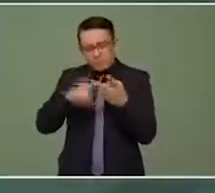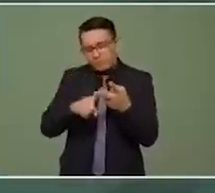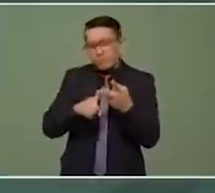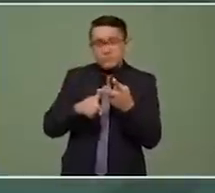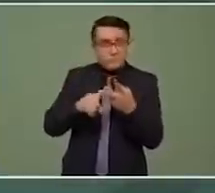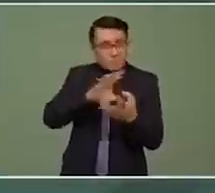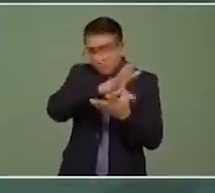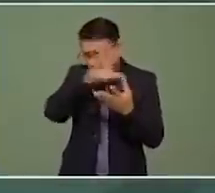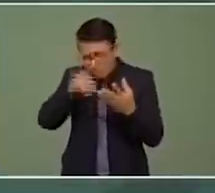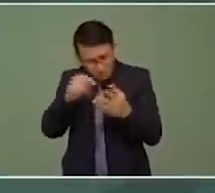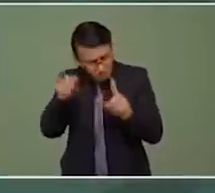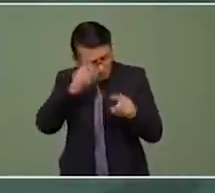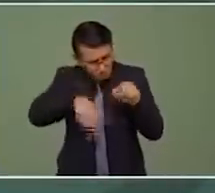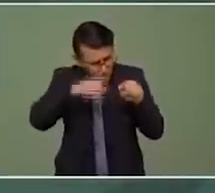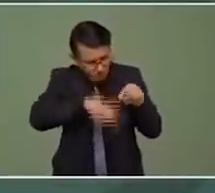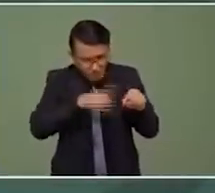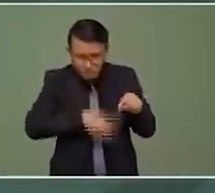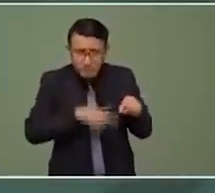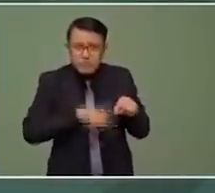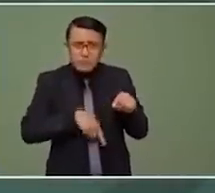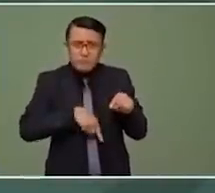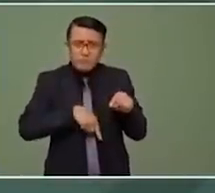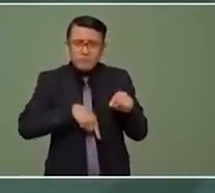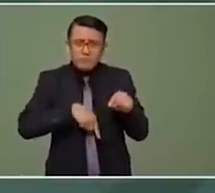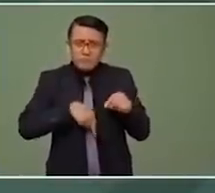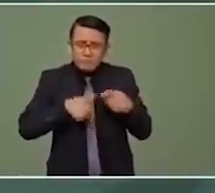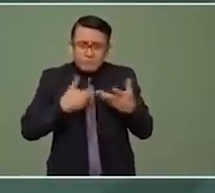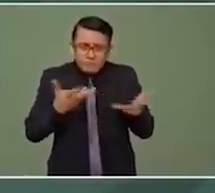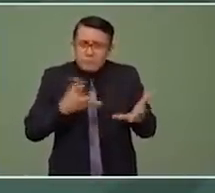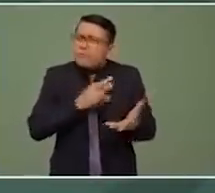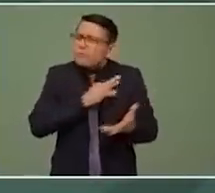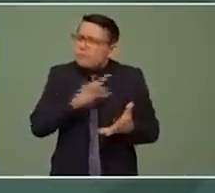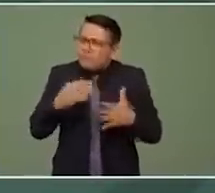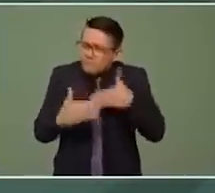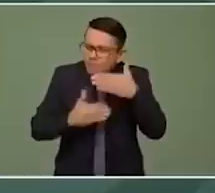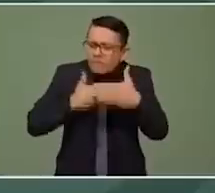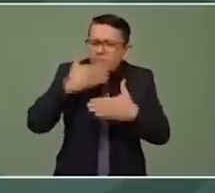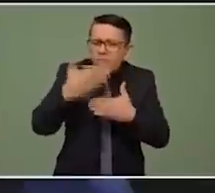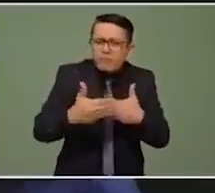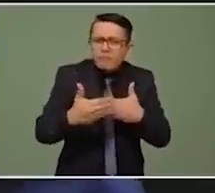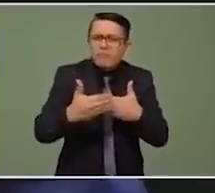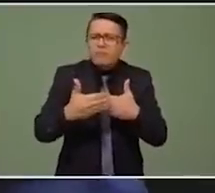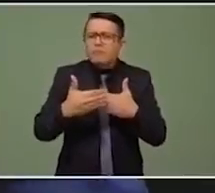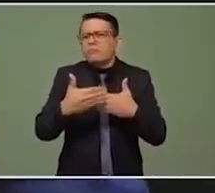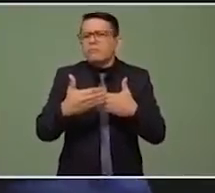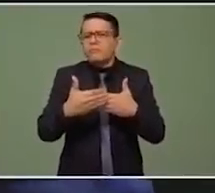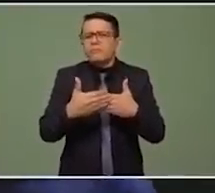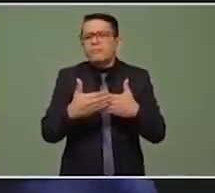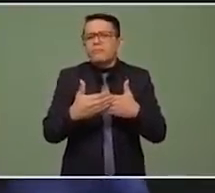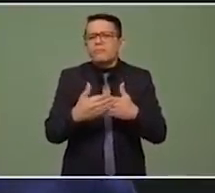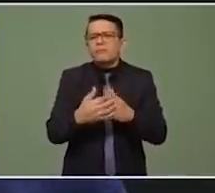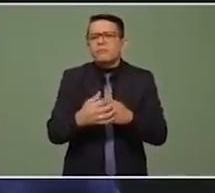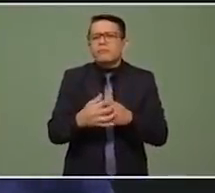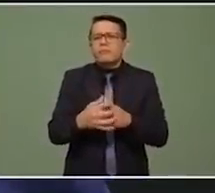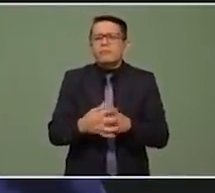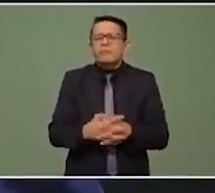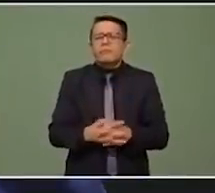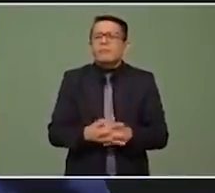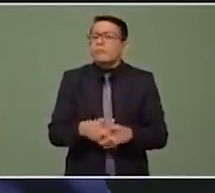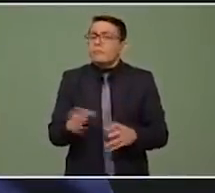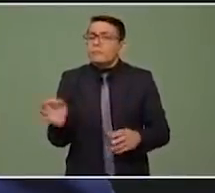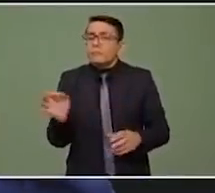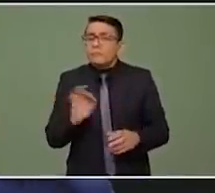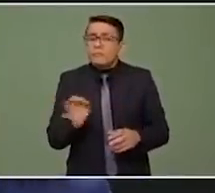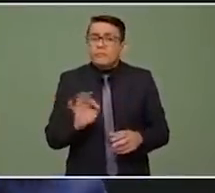pues entonces vamos a poder avanzar sí no